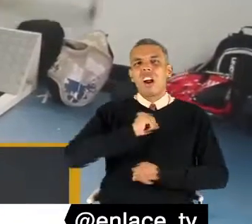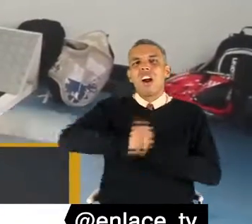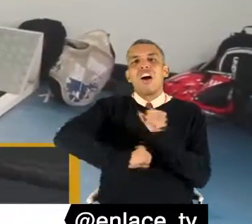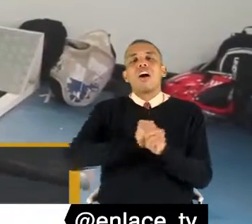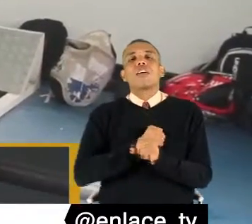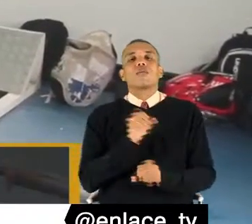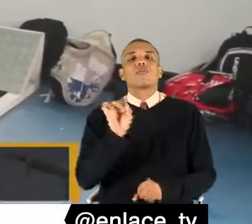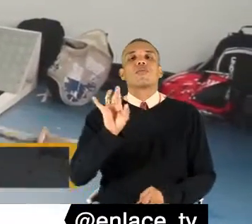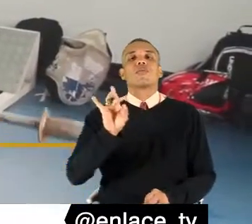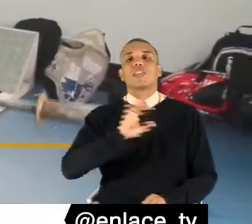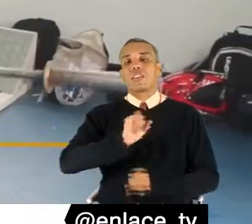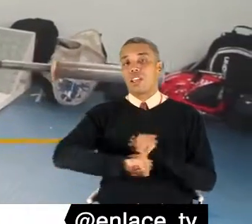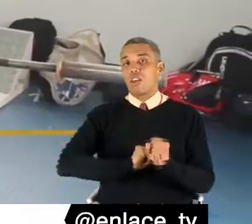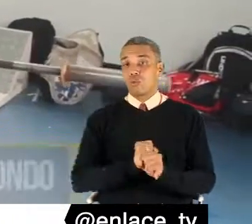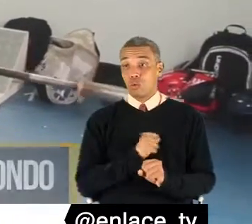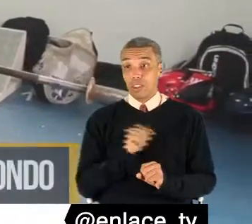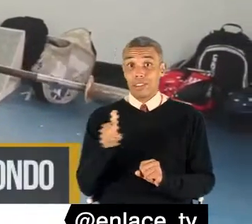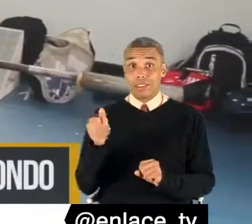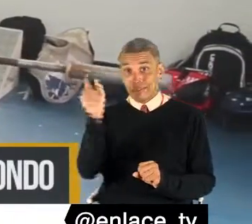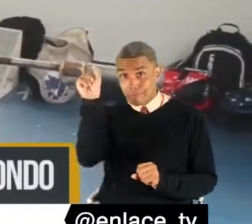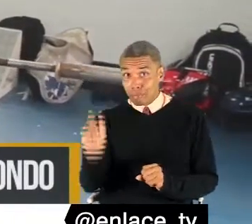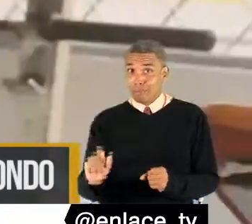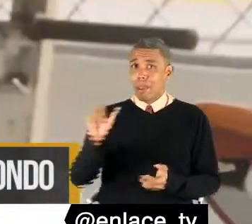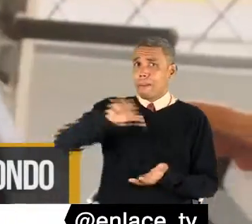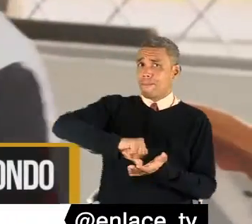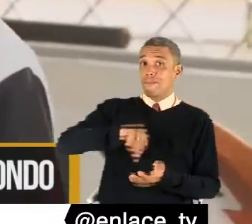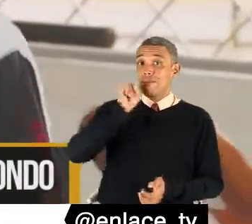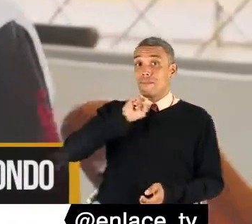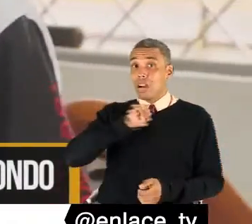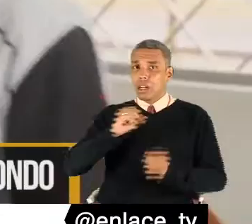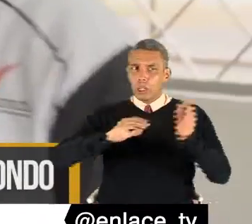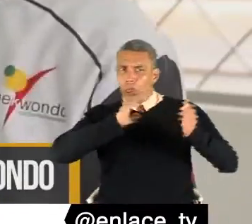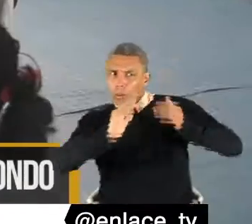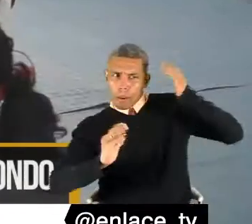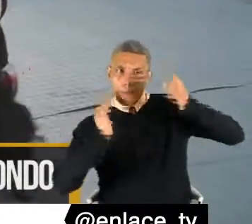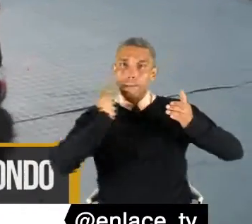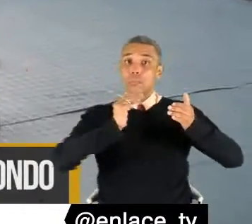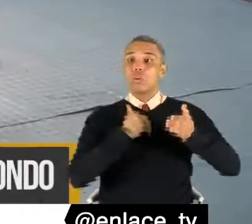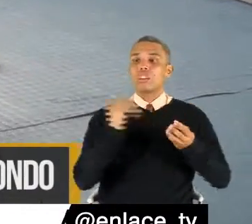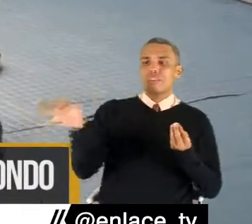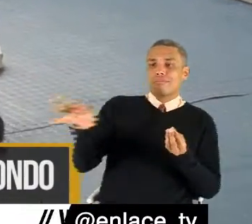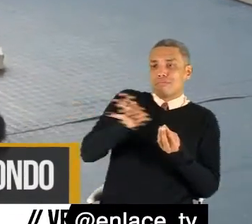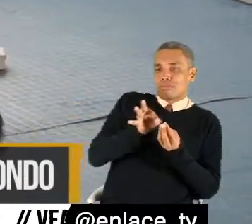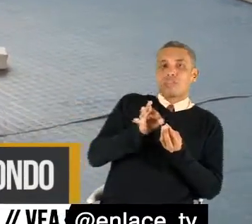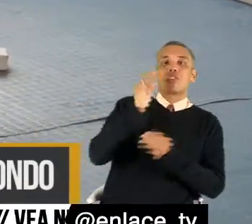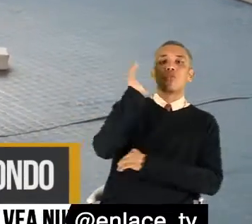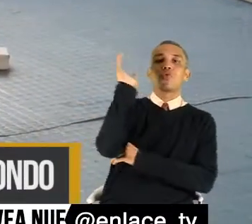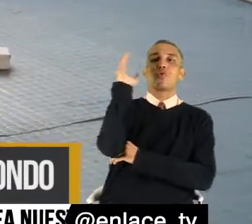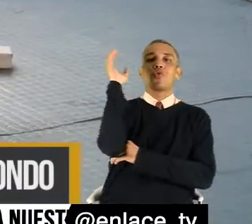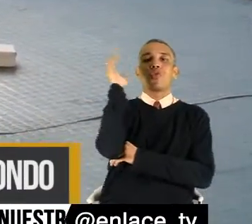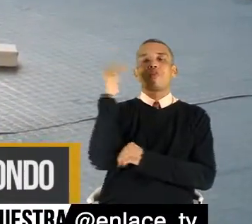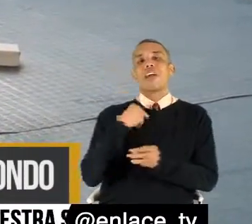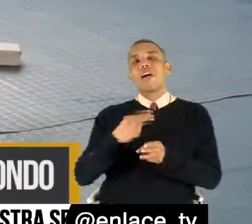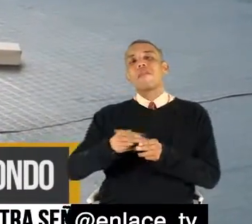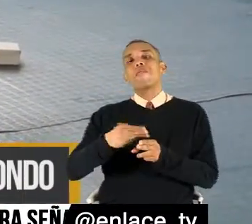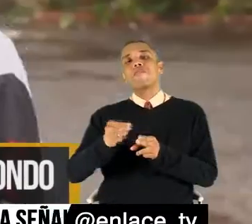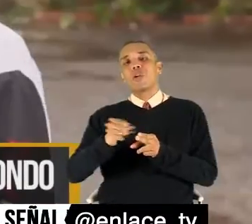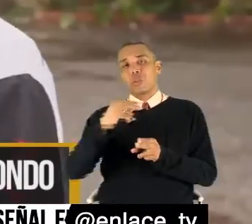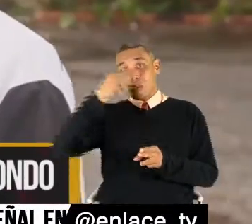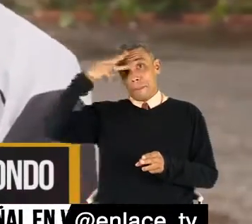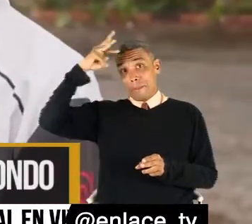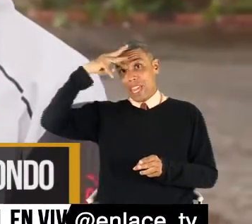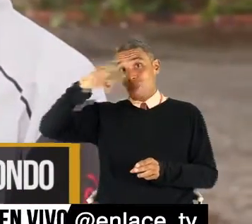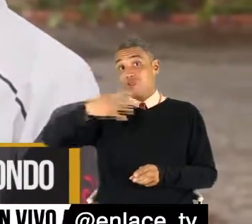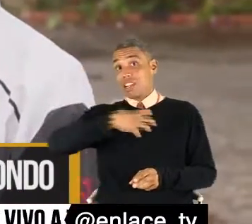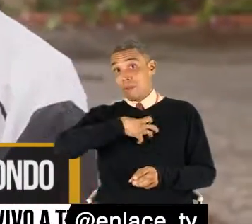convocada a Selección Colombia de Taekwondo, la cual participará en el Campeonato Panamericano a realizarse en Querétaro, México. Desde el año